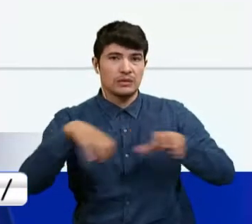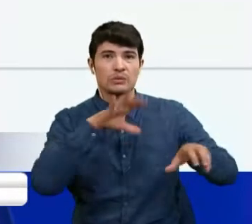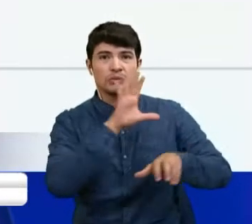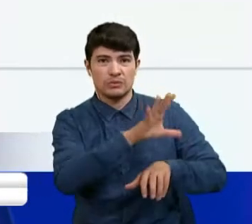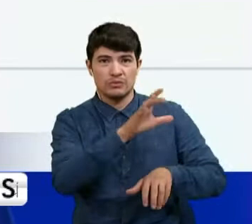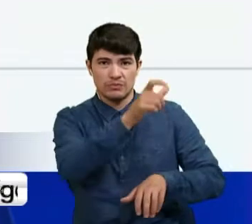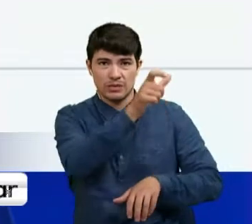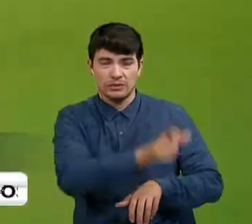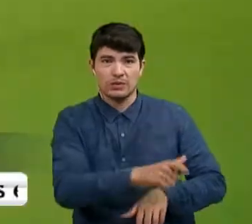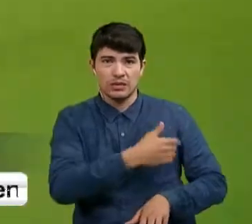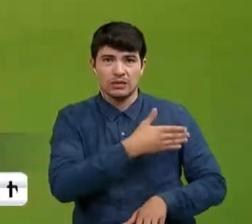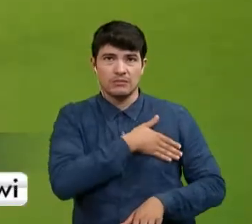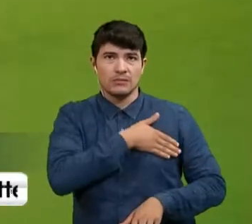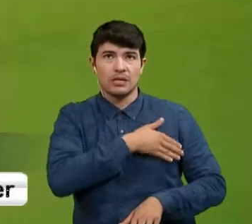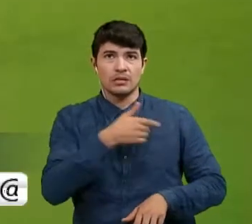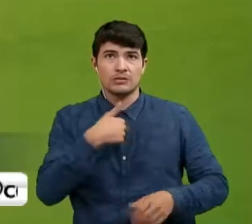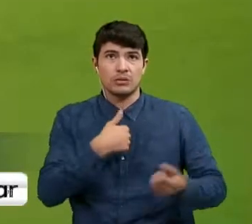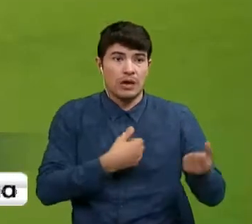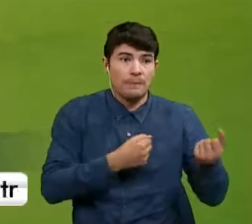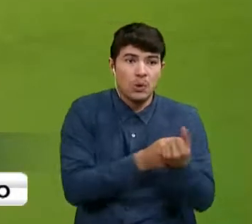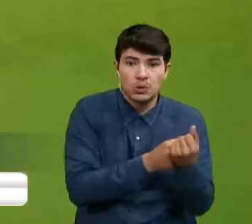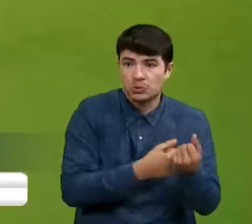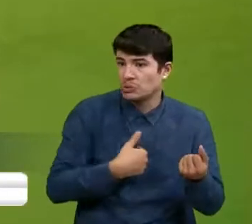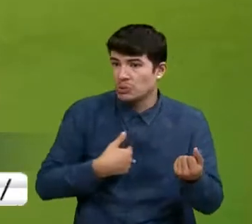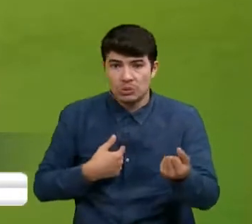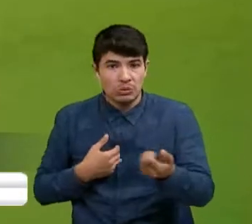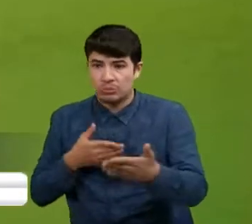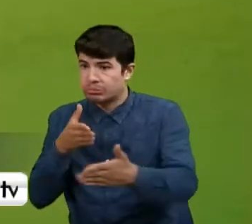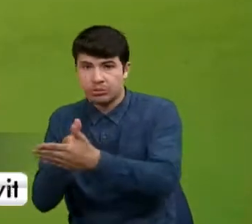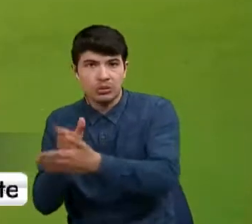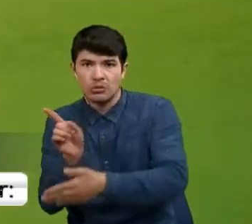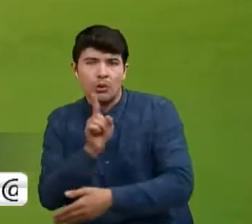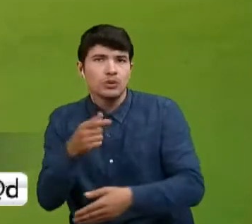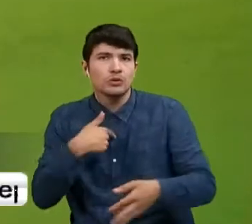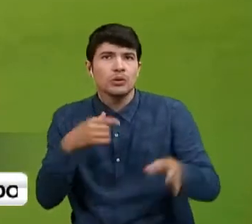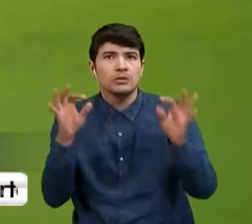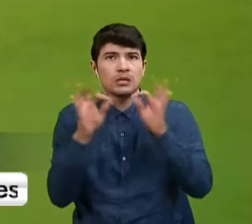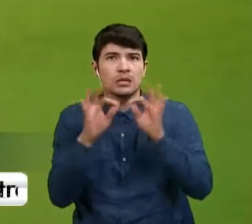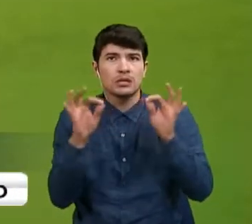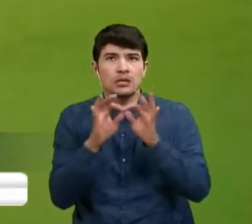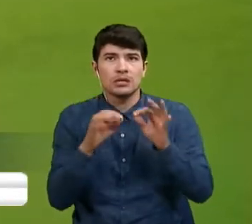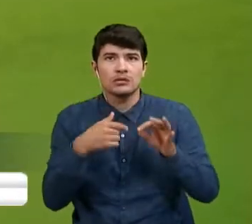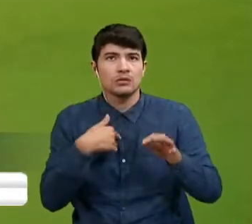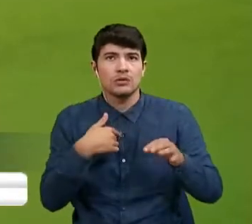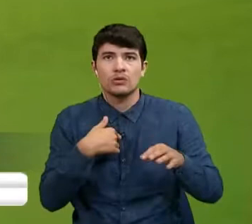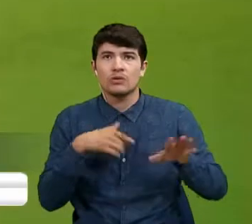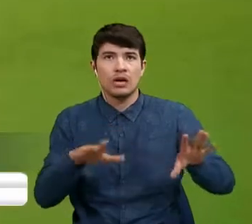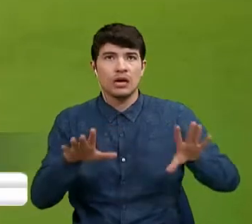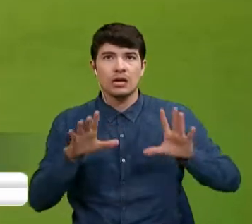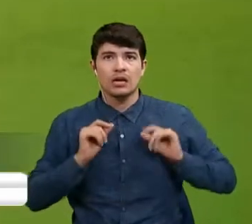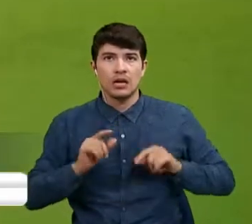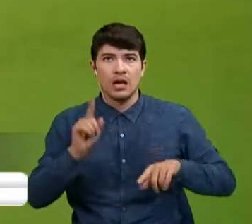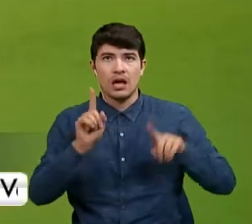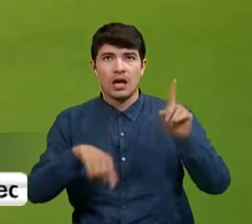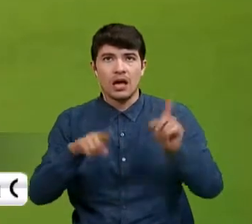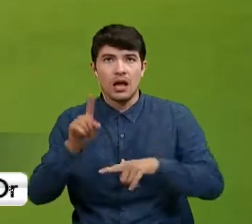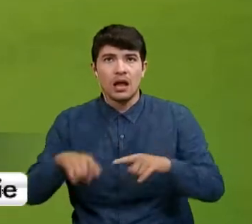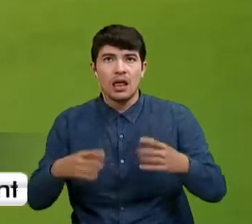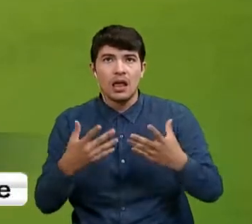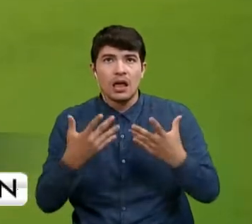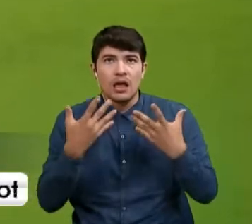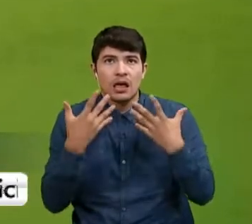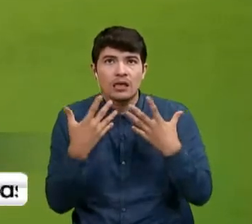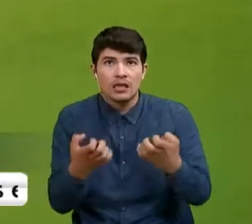no estoy ni a favor del ex presidente ni en contra de él simplemente estoy en contra de aquellos que quieren